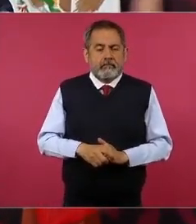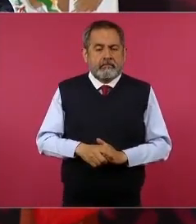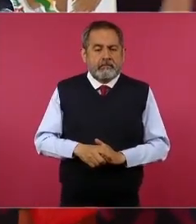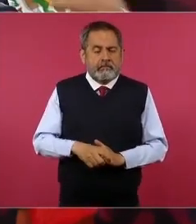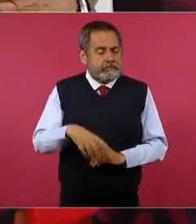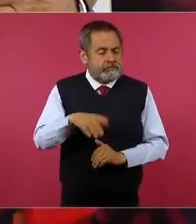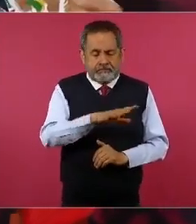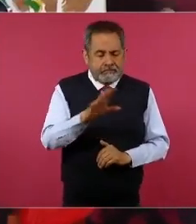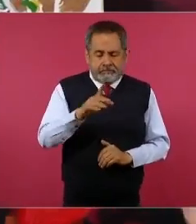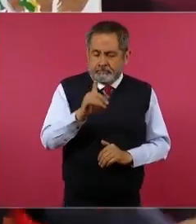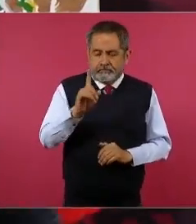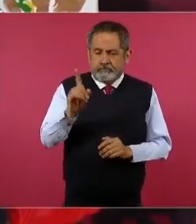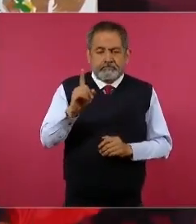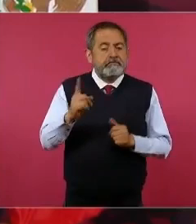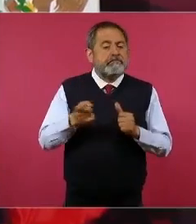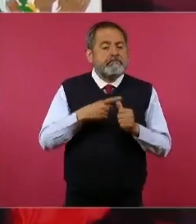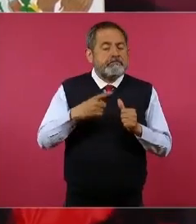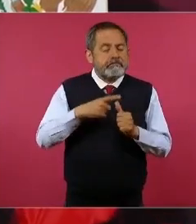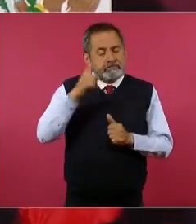primero